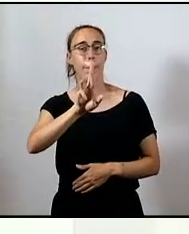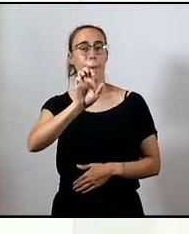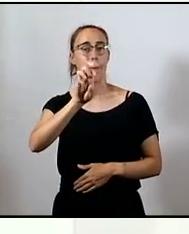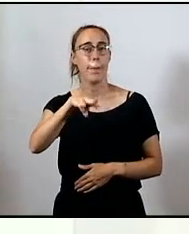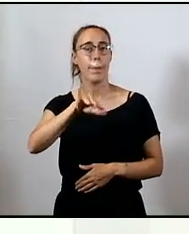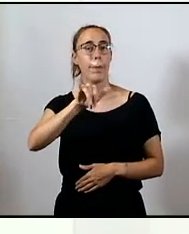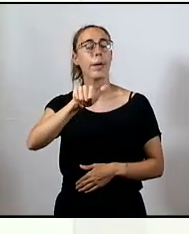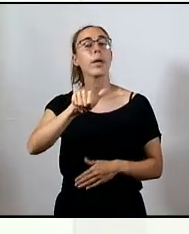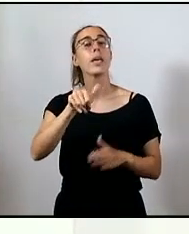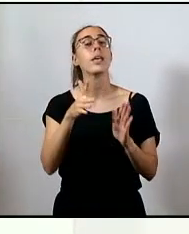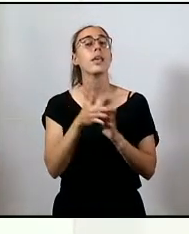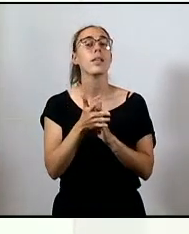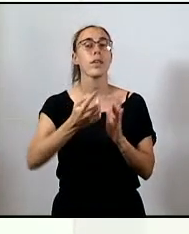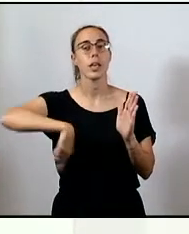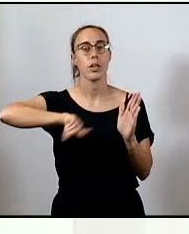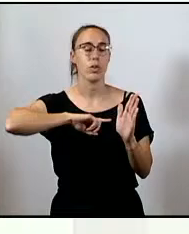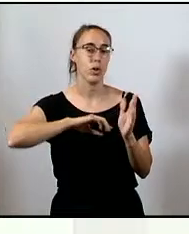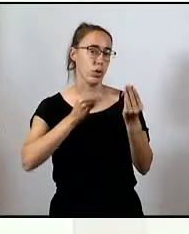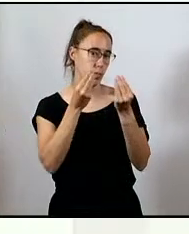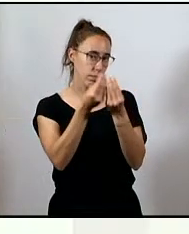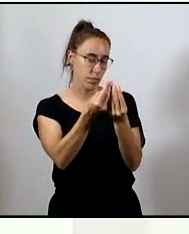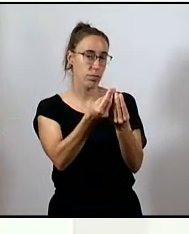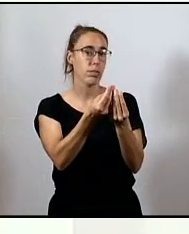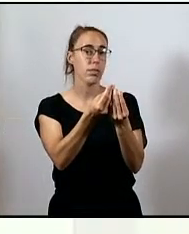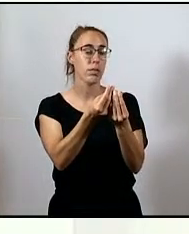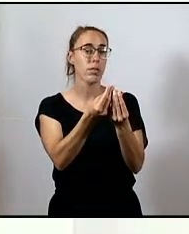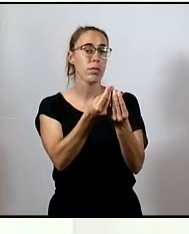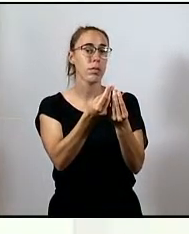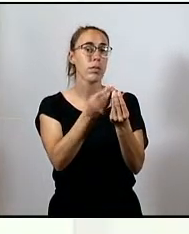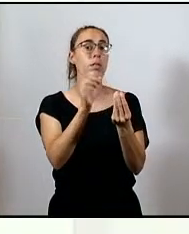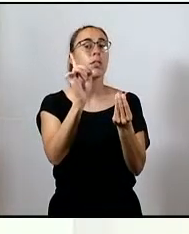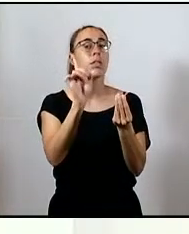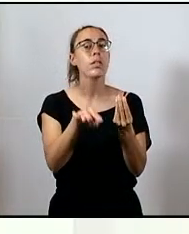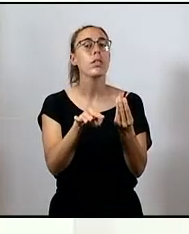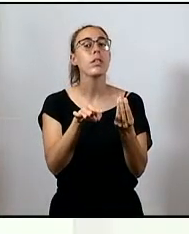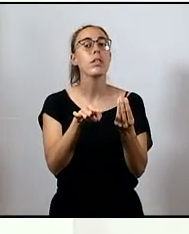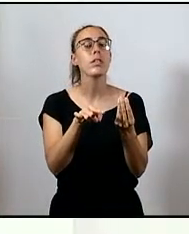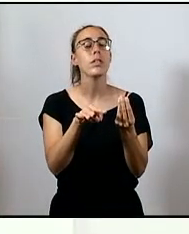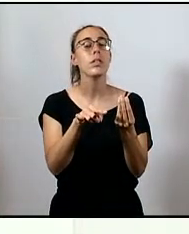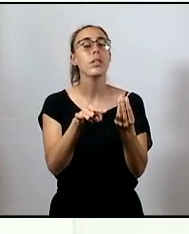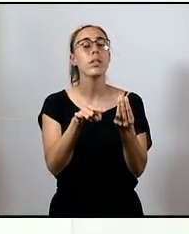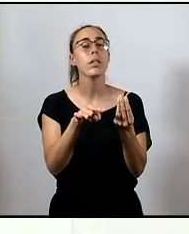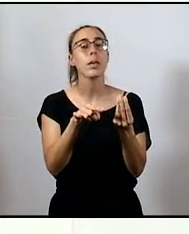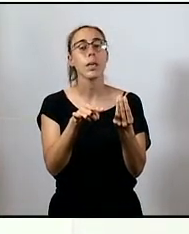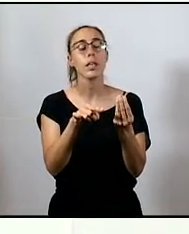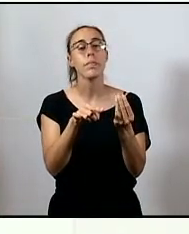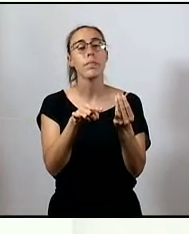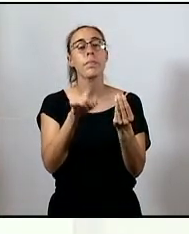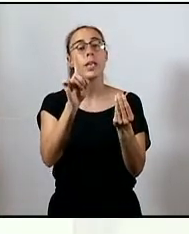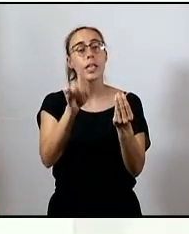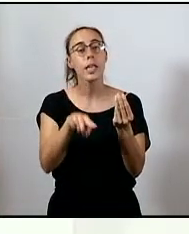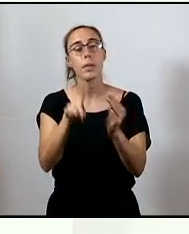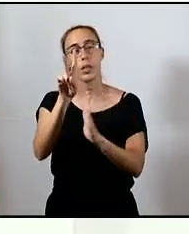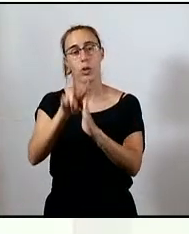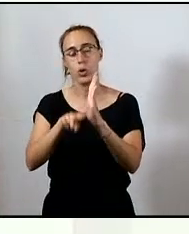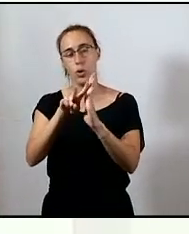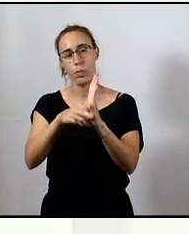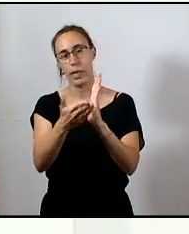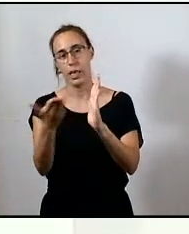continuemos acompañando y dando pasos a la empresa, por supuesto con independencia de que hay que ir cumpliendo el resto de